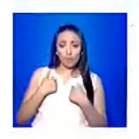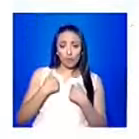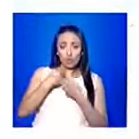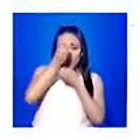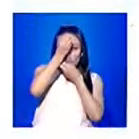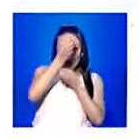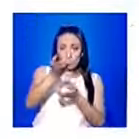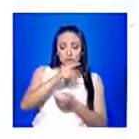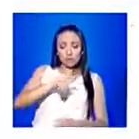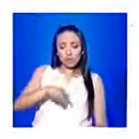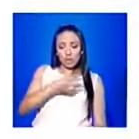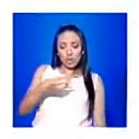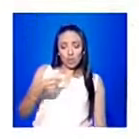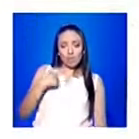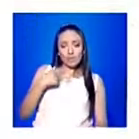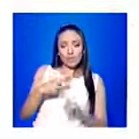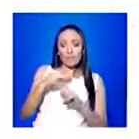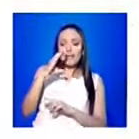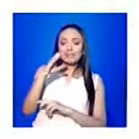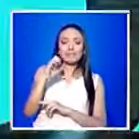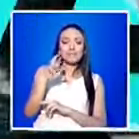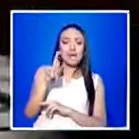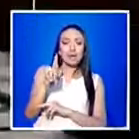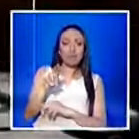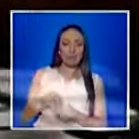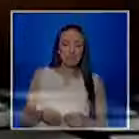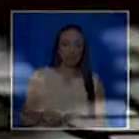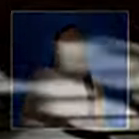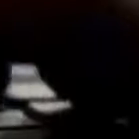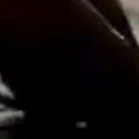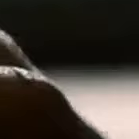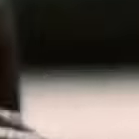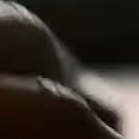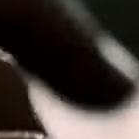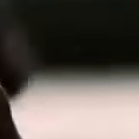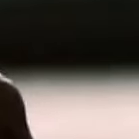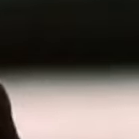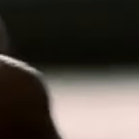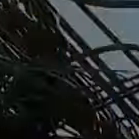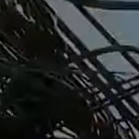para Ecuavisa César Díaz y esta es mi nota. Mi nota.